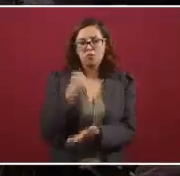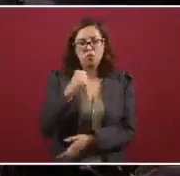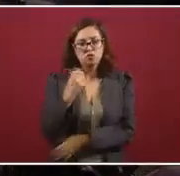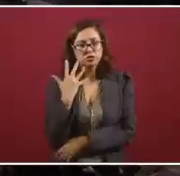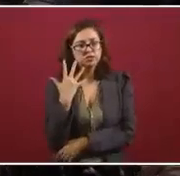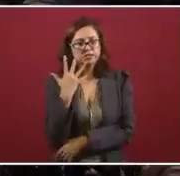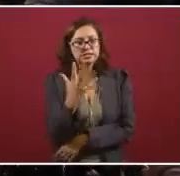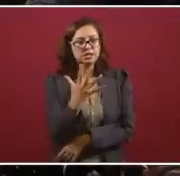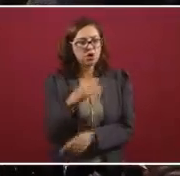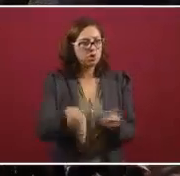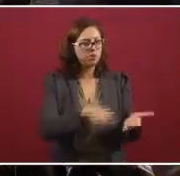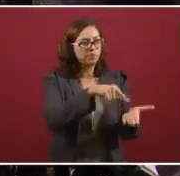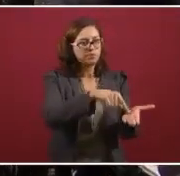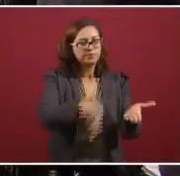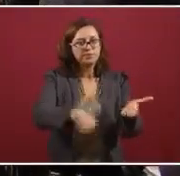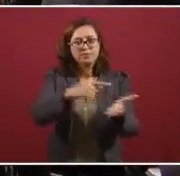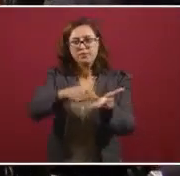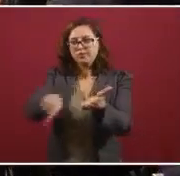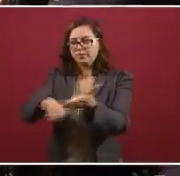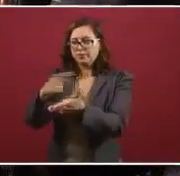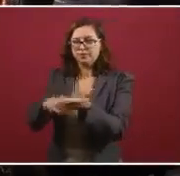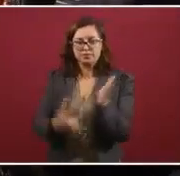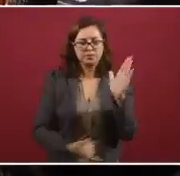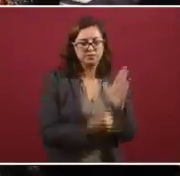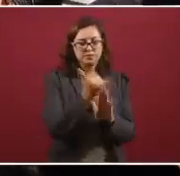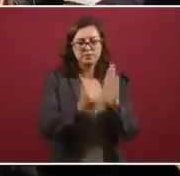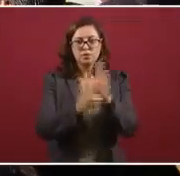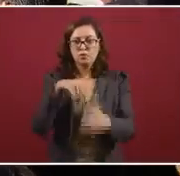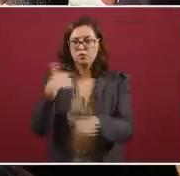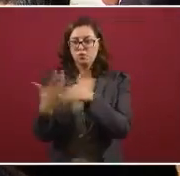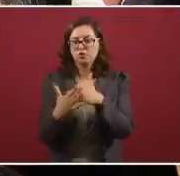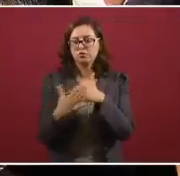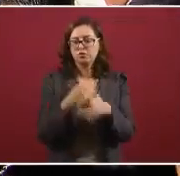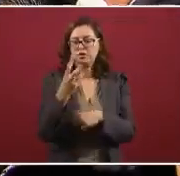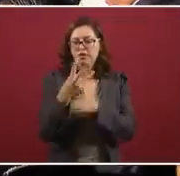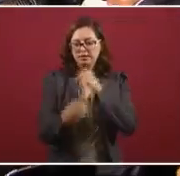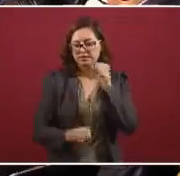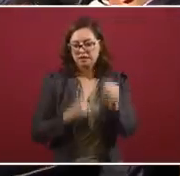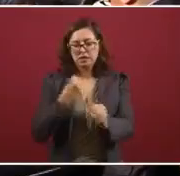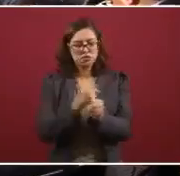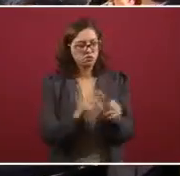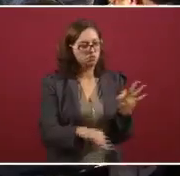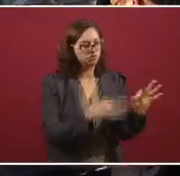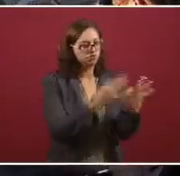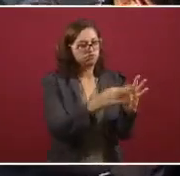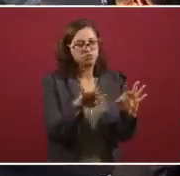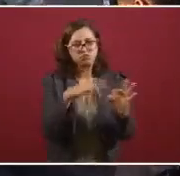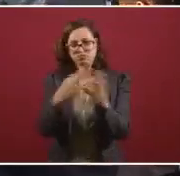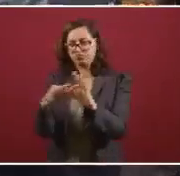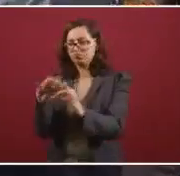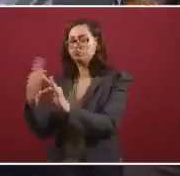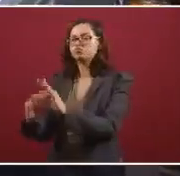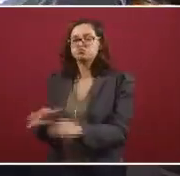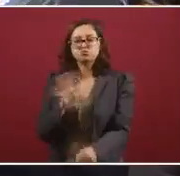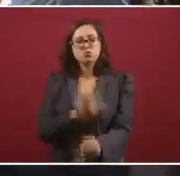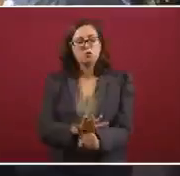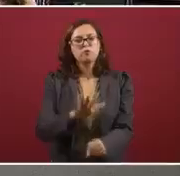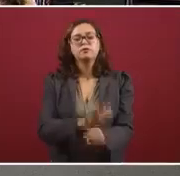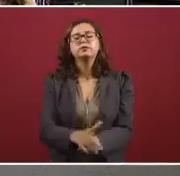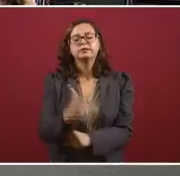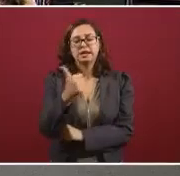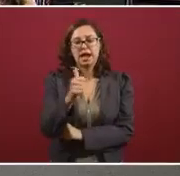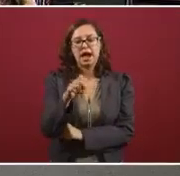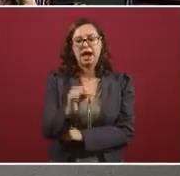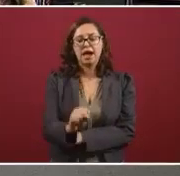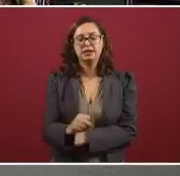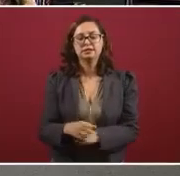de construcción que estarán listos a mitad del sexenio y tendremos el gas suficiente para alimentarlos. El tema este de